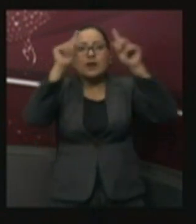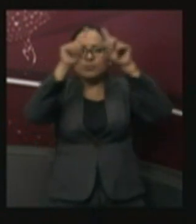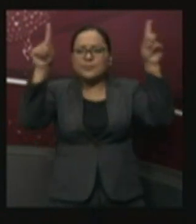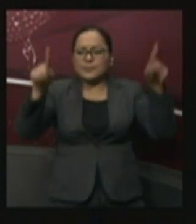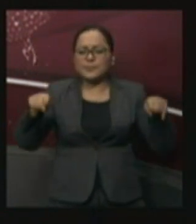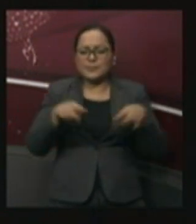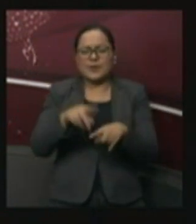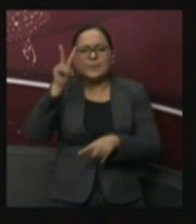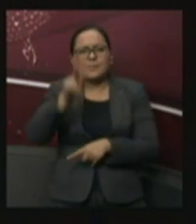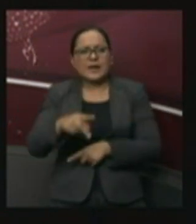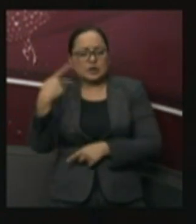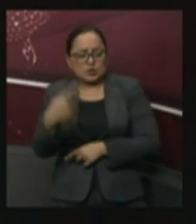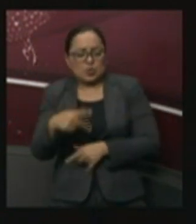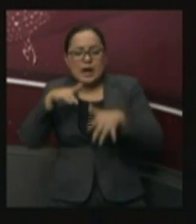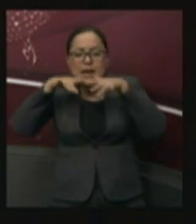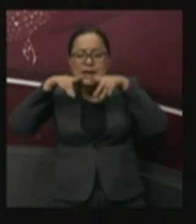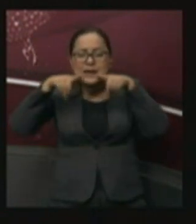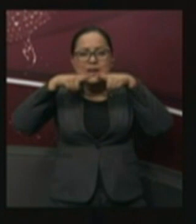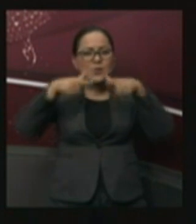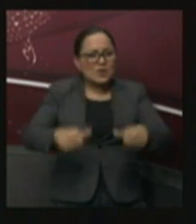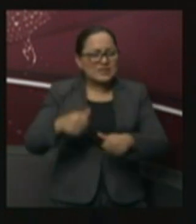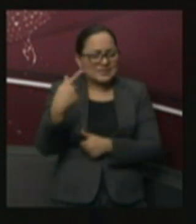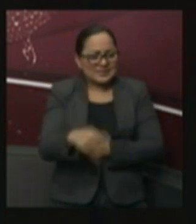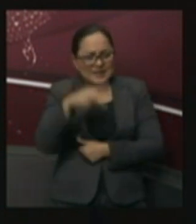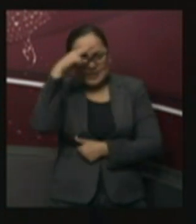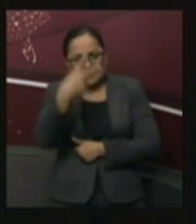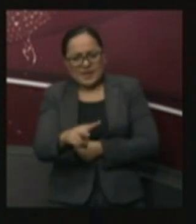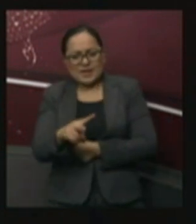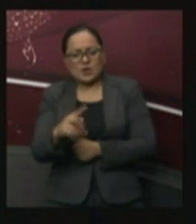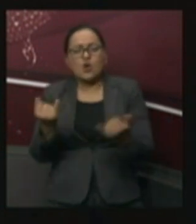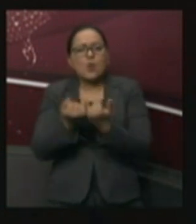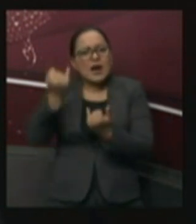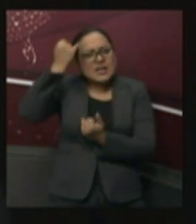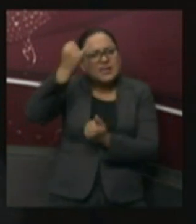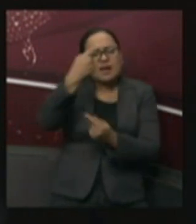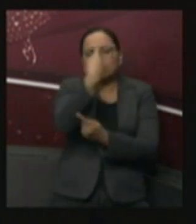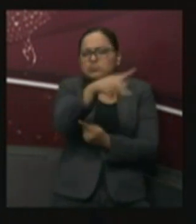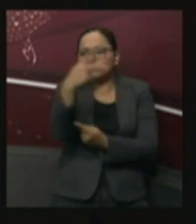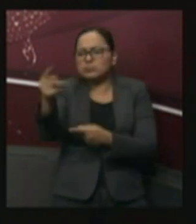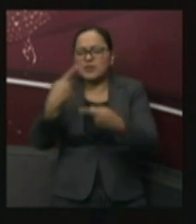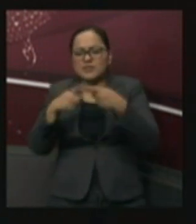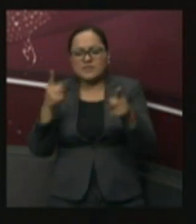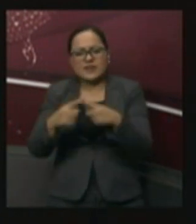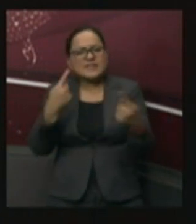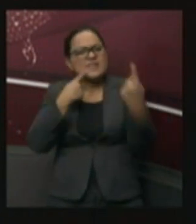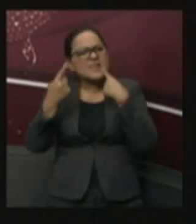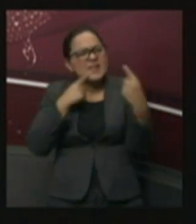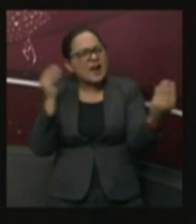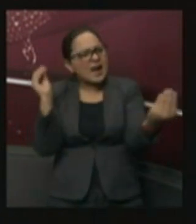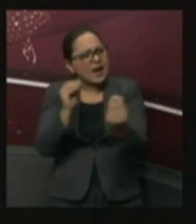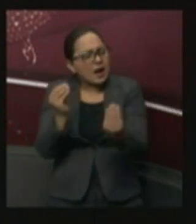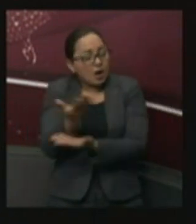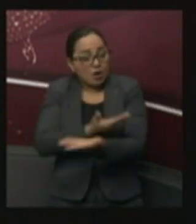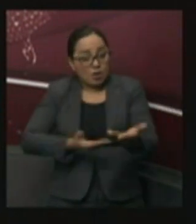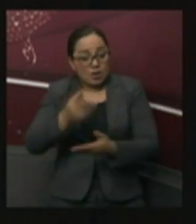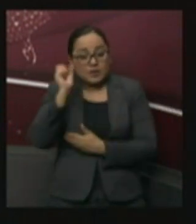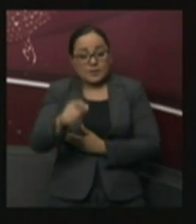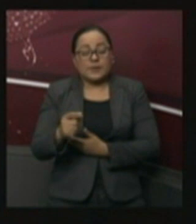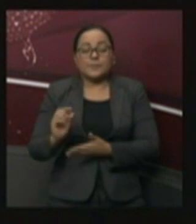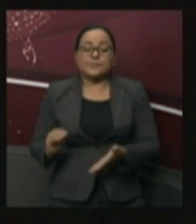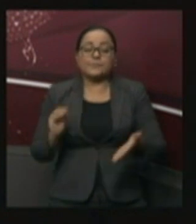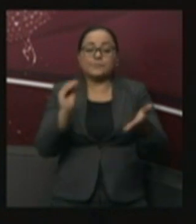complejidad lingüística de nuestro país, la complejidad ideológica también, el diálogo, desde luego que sí,